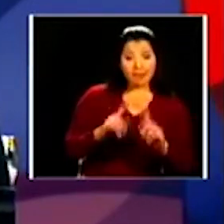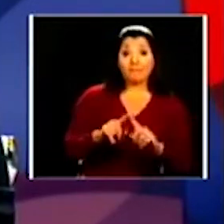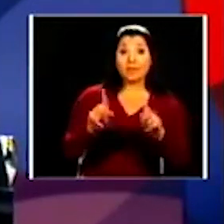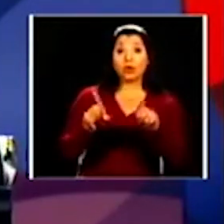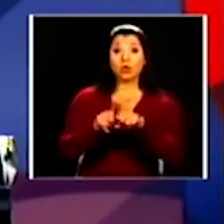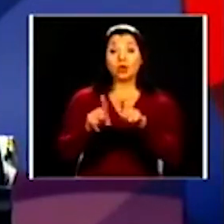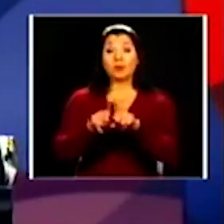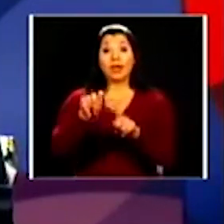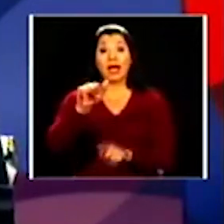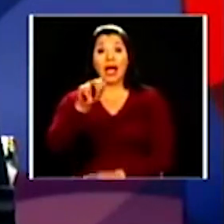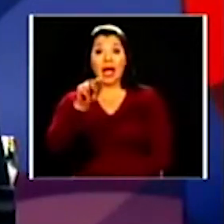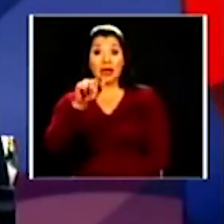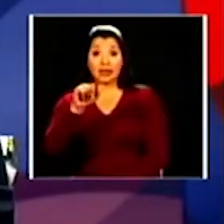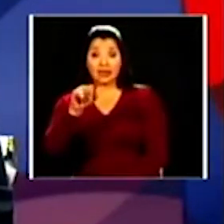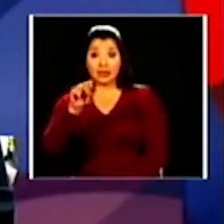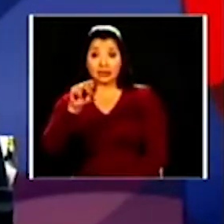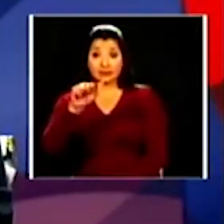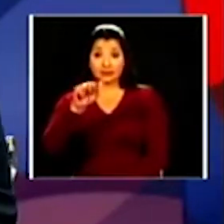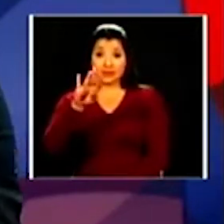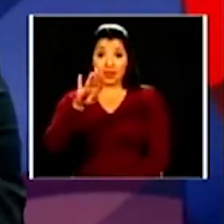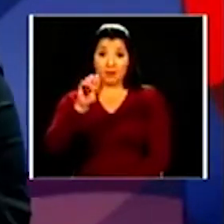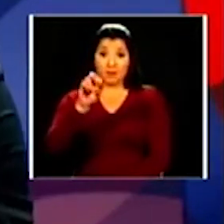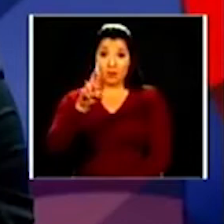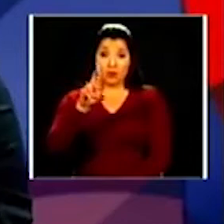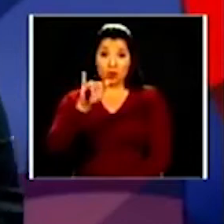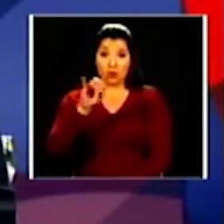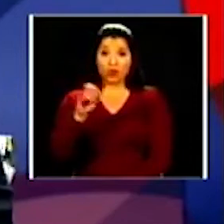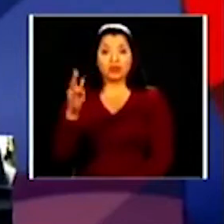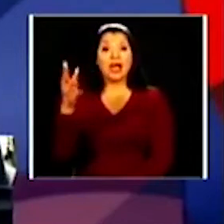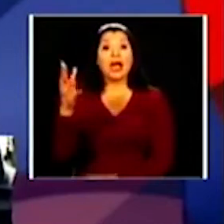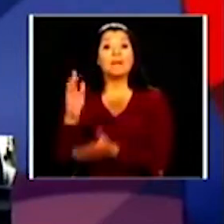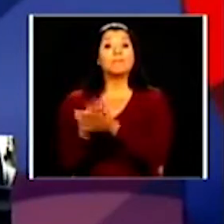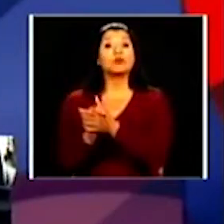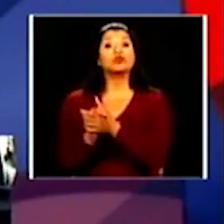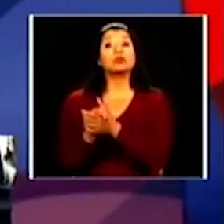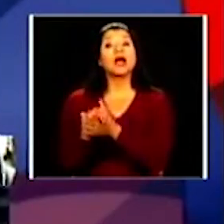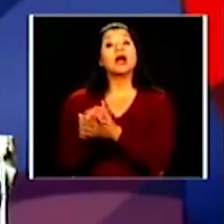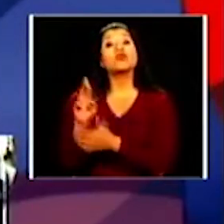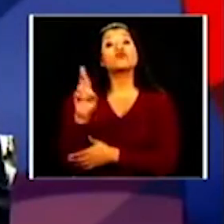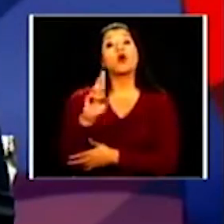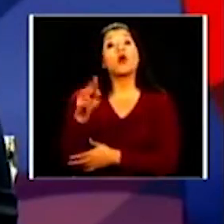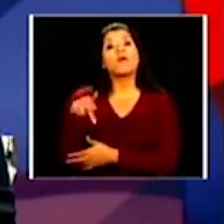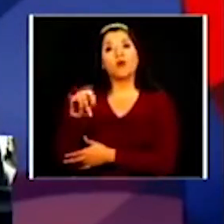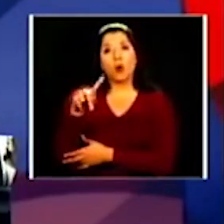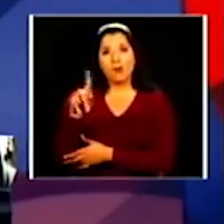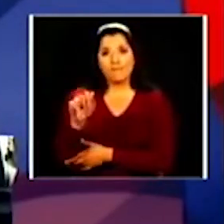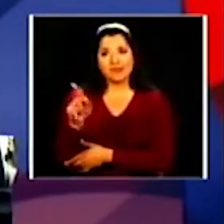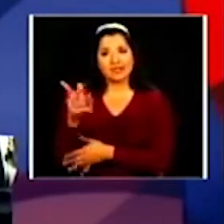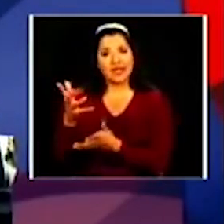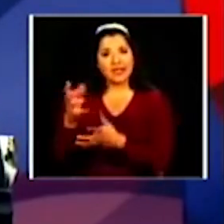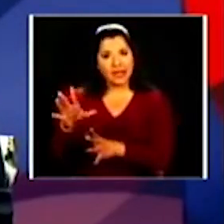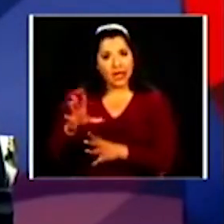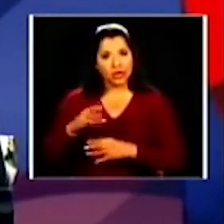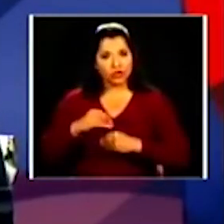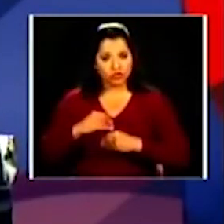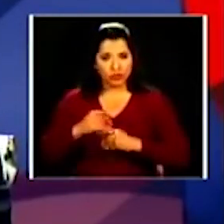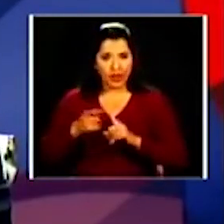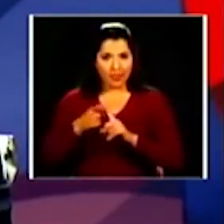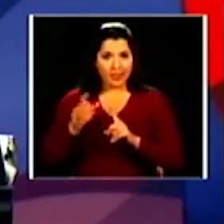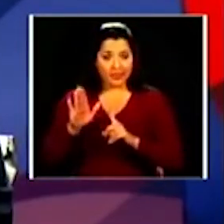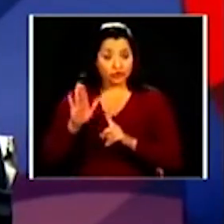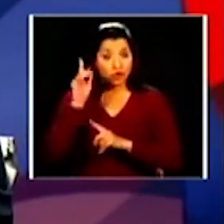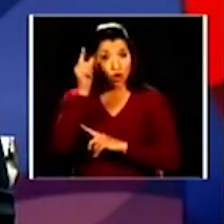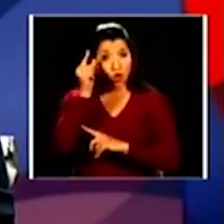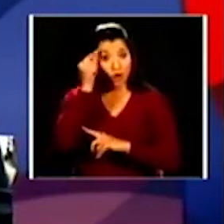Ani Saborío, la esposa de don Rodolfo Pisa, es un liderazgo que quiere asumir desde un gobierno nacional, lo